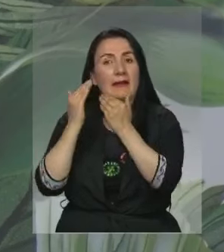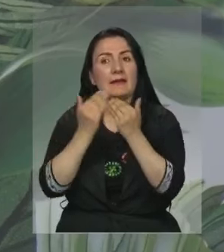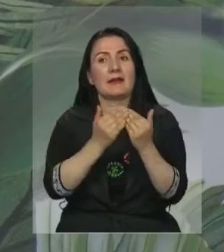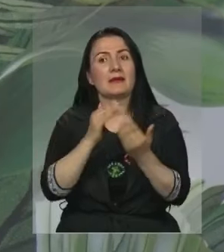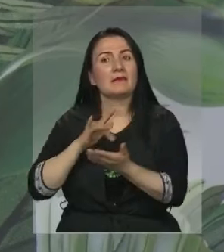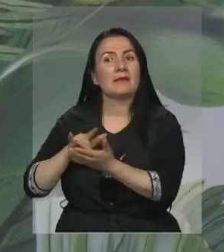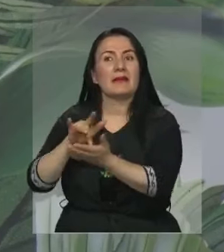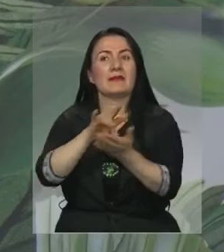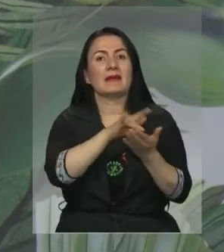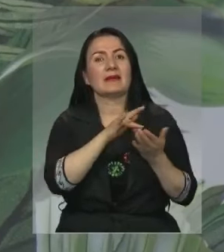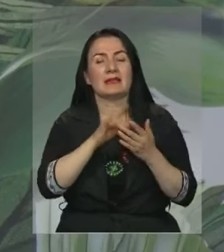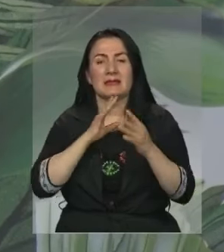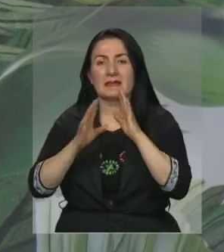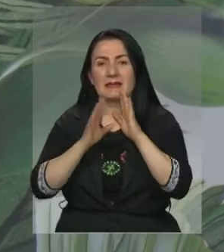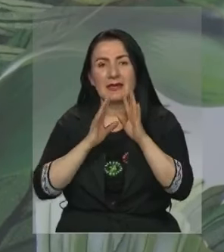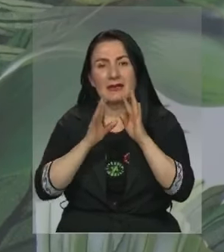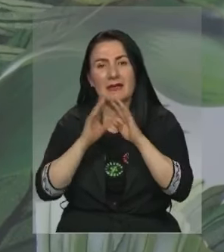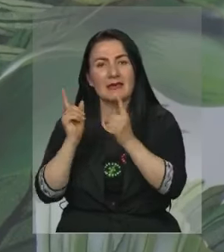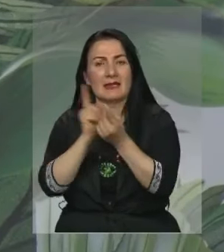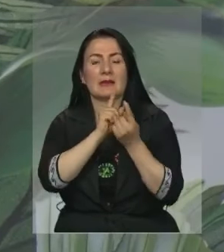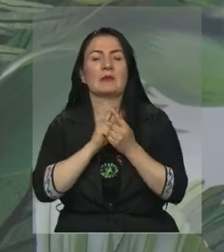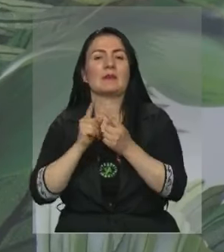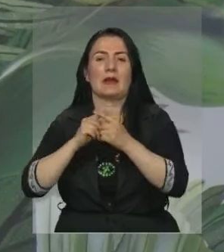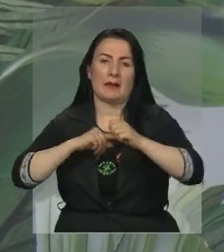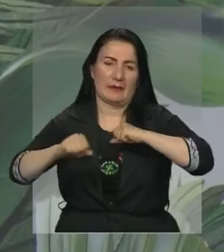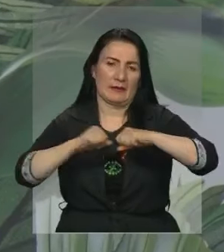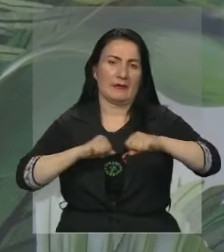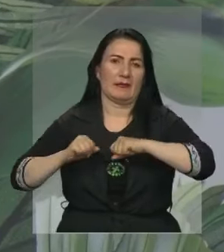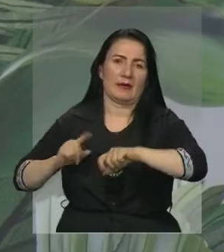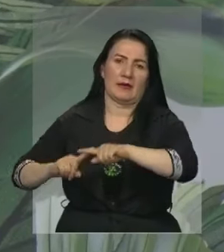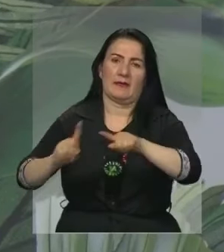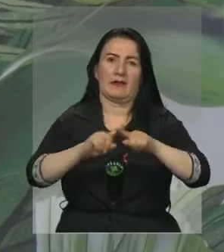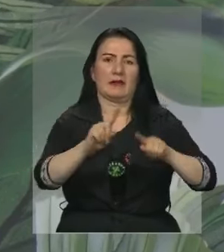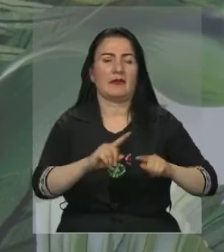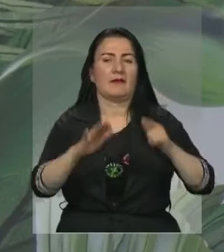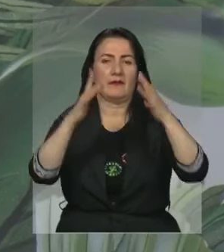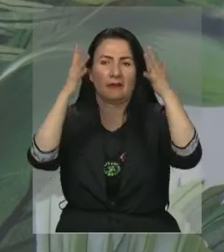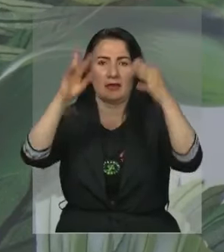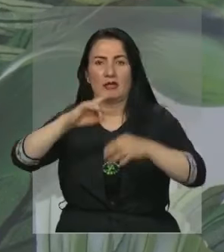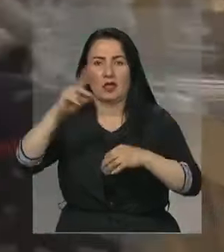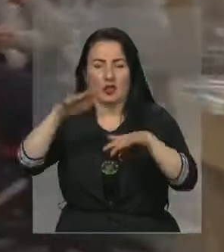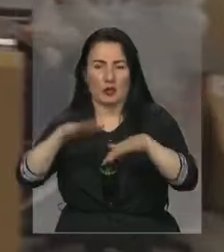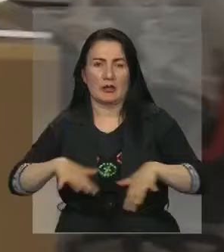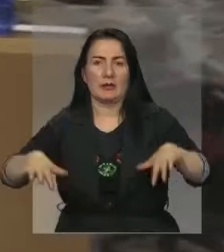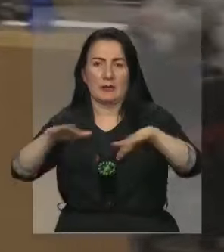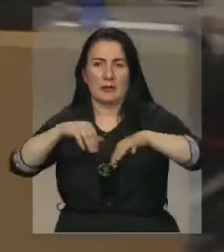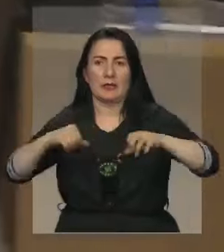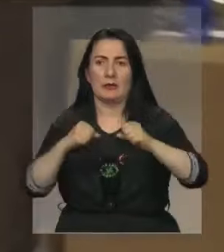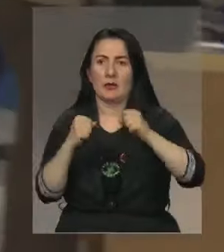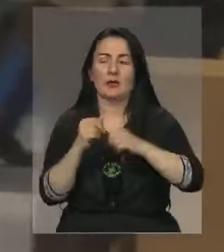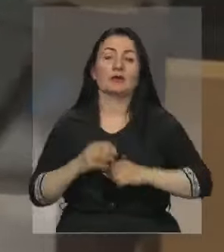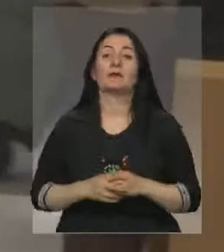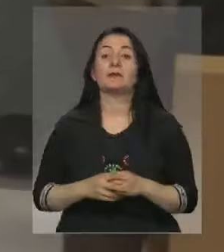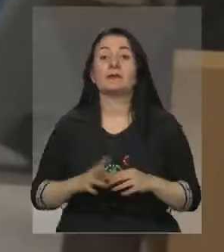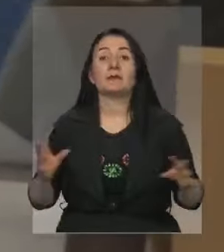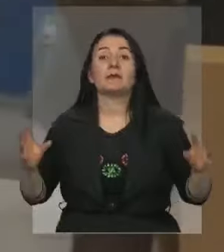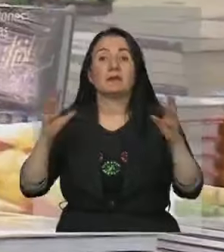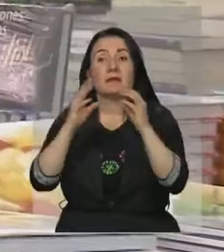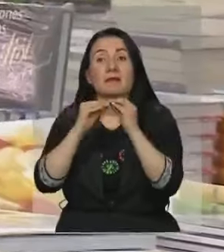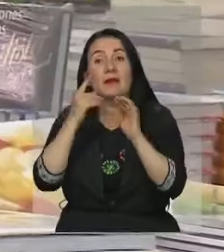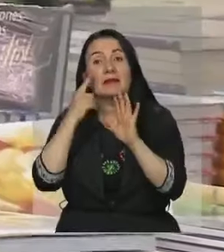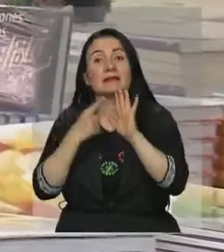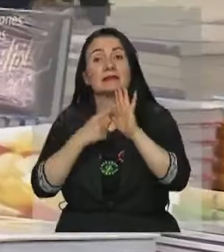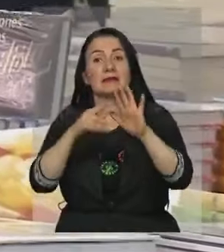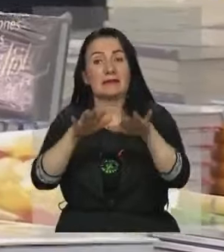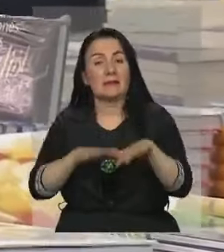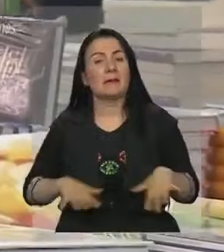que participarán de charlas, encuentros y actividades variadas en la feria y en otros espacios de Bogotá. Como novedad, también habrá